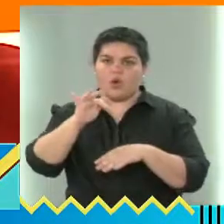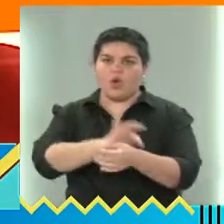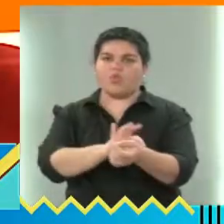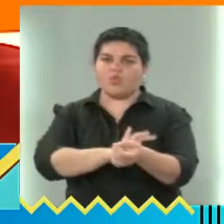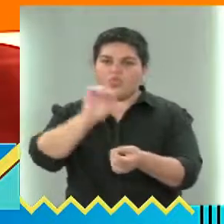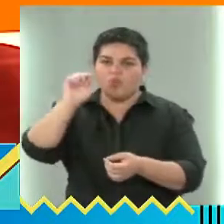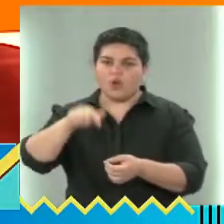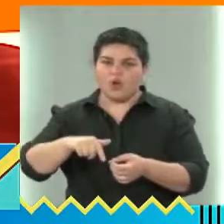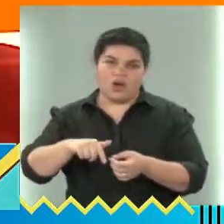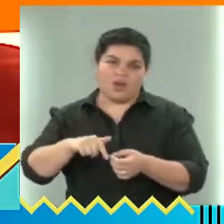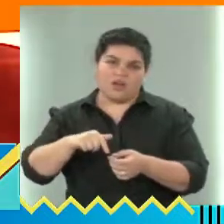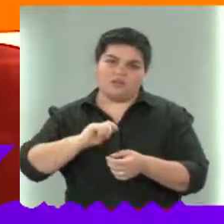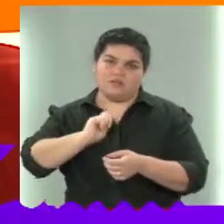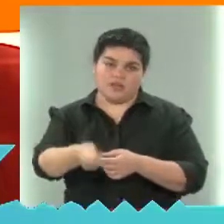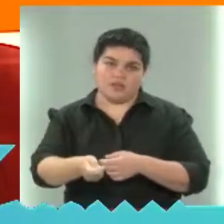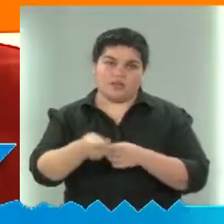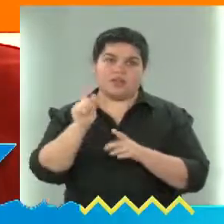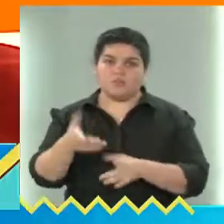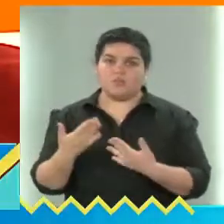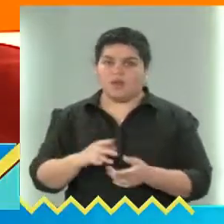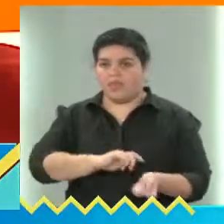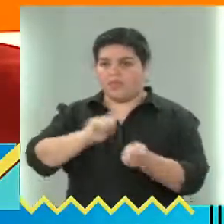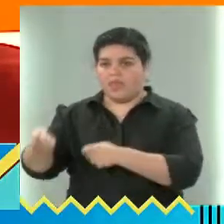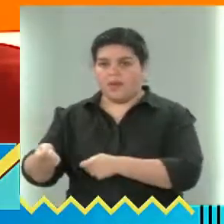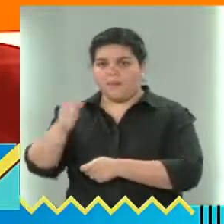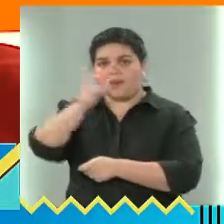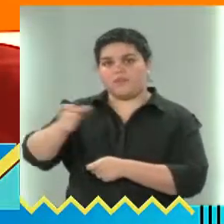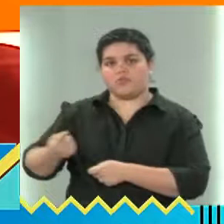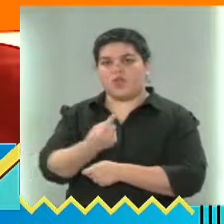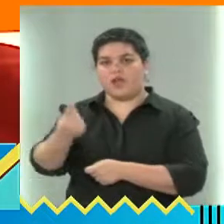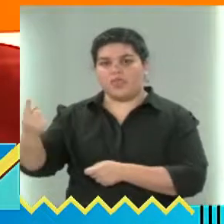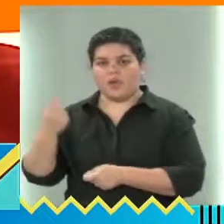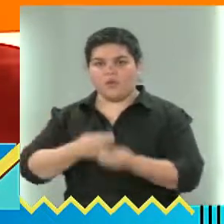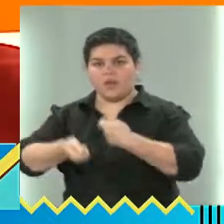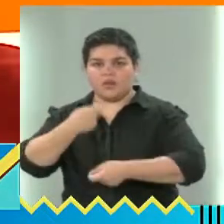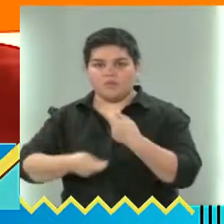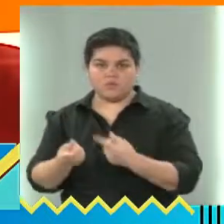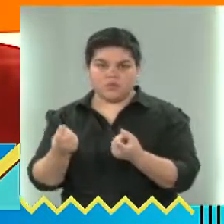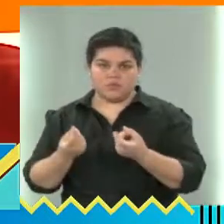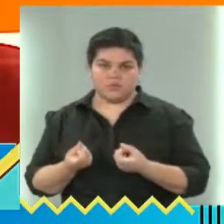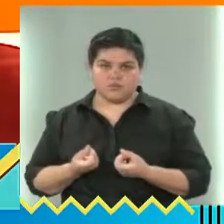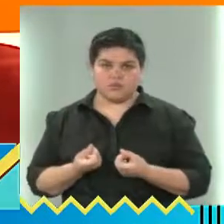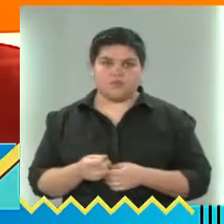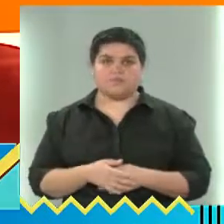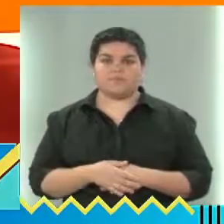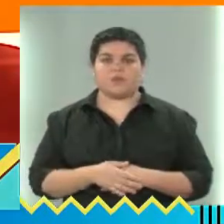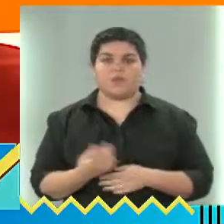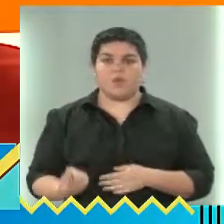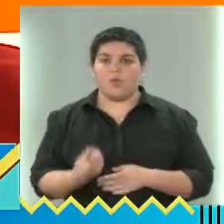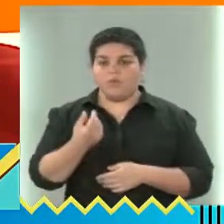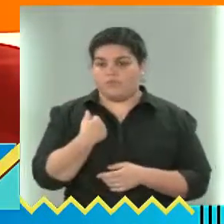componentes sanguíneos y que puedan ser transfundidos según cada necesidad a cada paciente. Así que una de nuestras funciones desde el